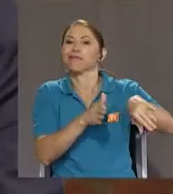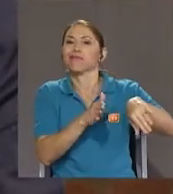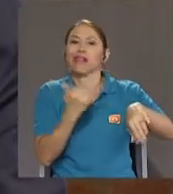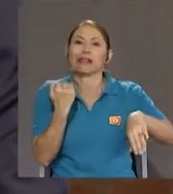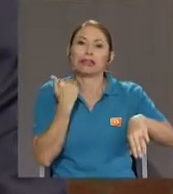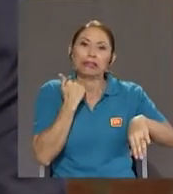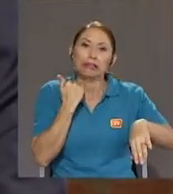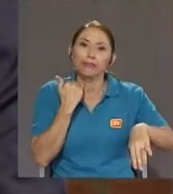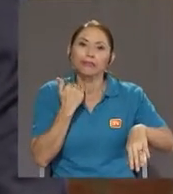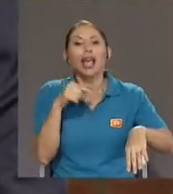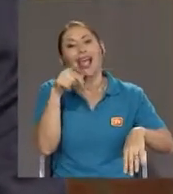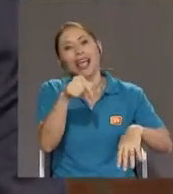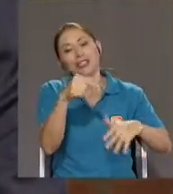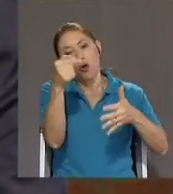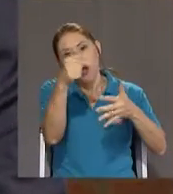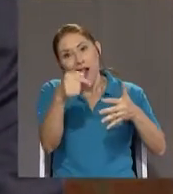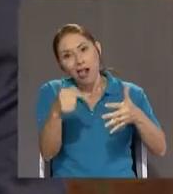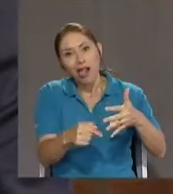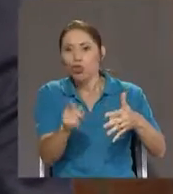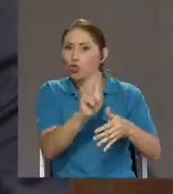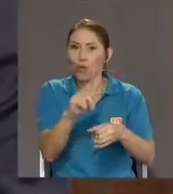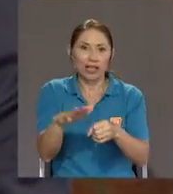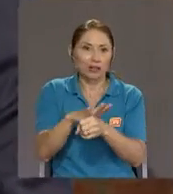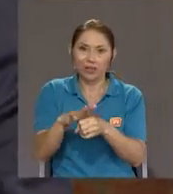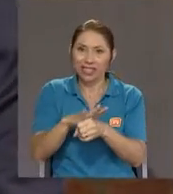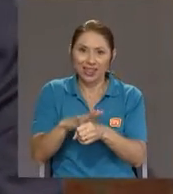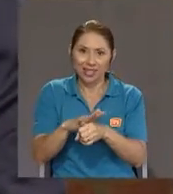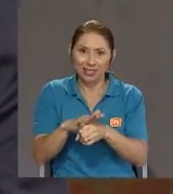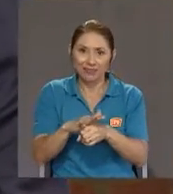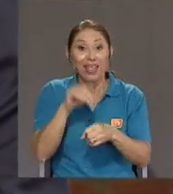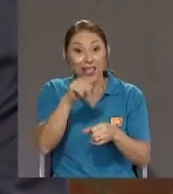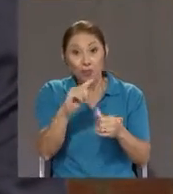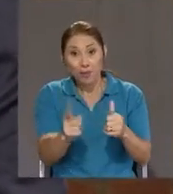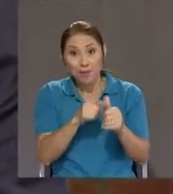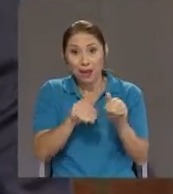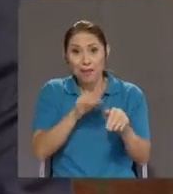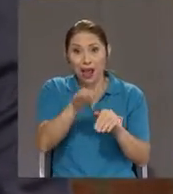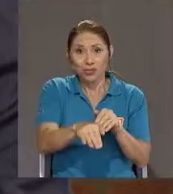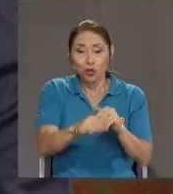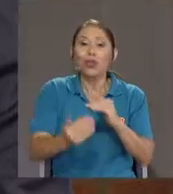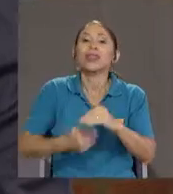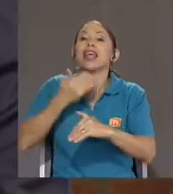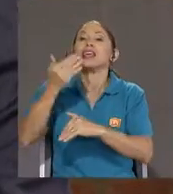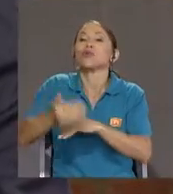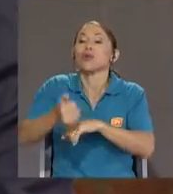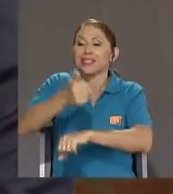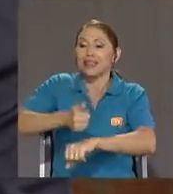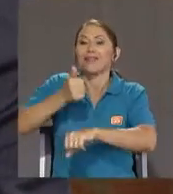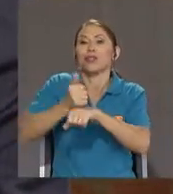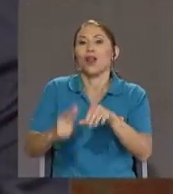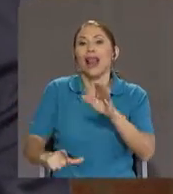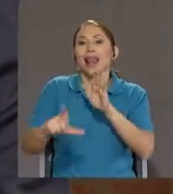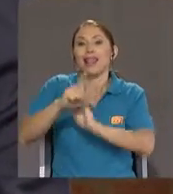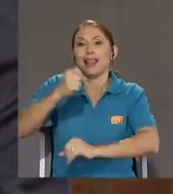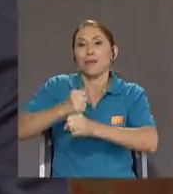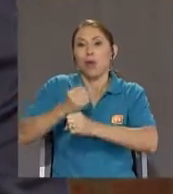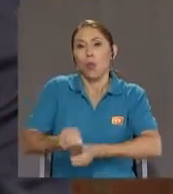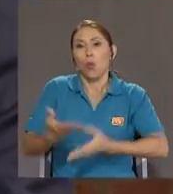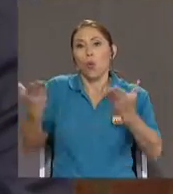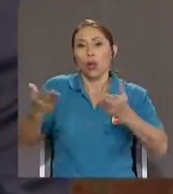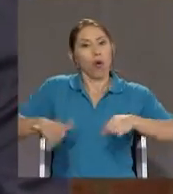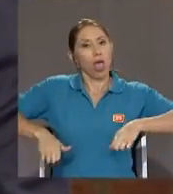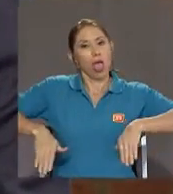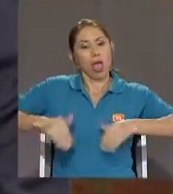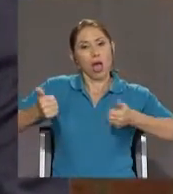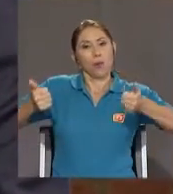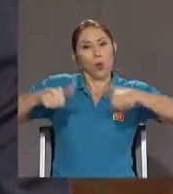no eran suficientes, ¿verdad? Eran un primer paso. Después de eso se plantearon cosas como la ley de empleo público, que todavía no ha sido aprobada, pero